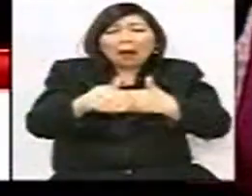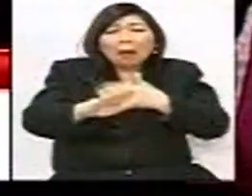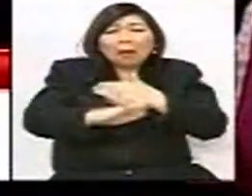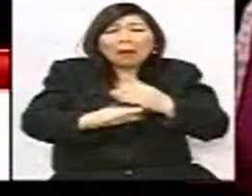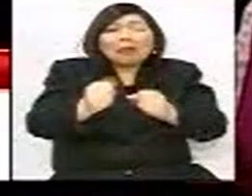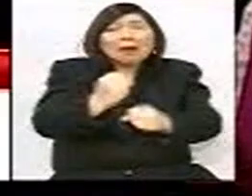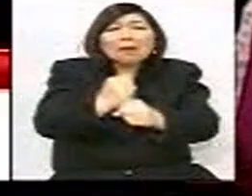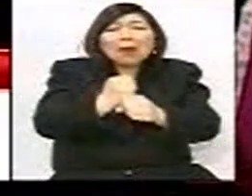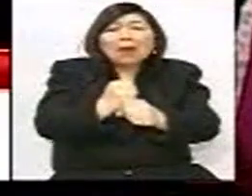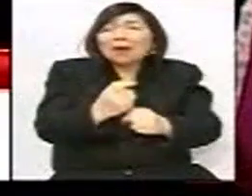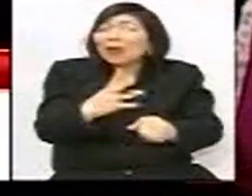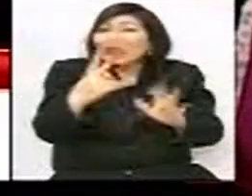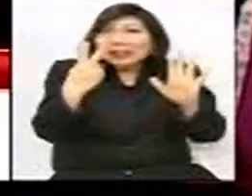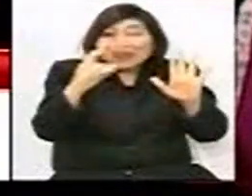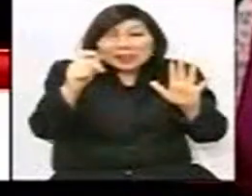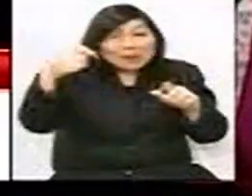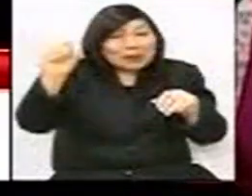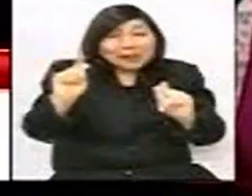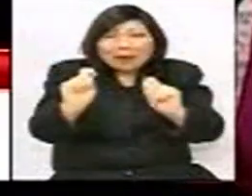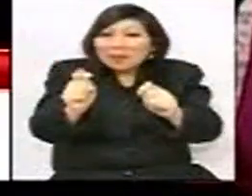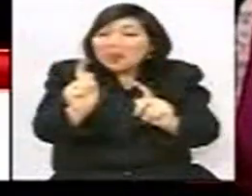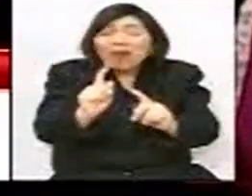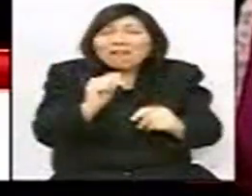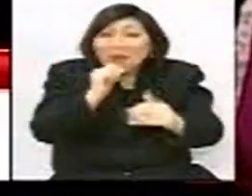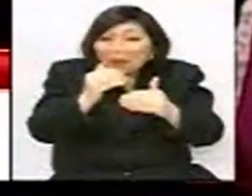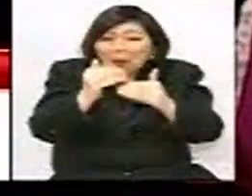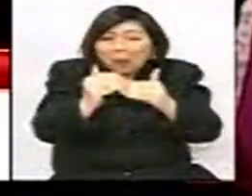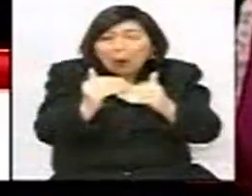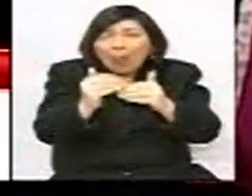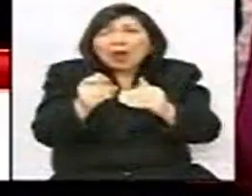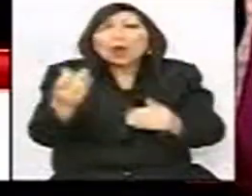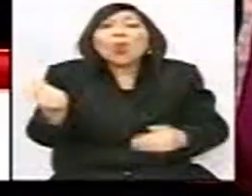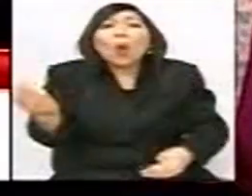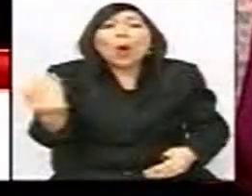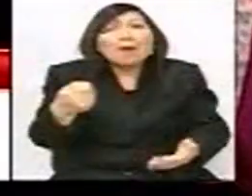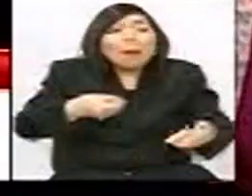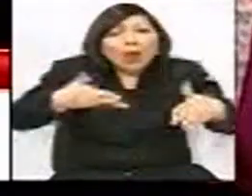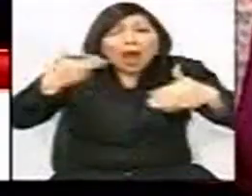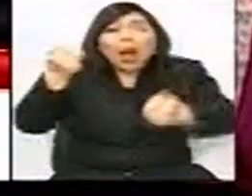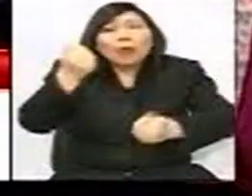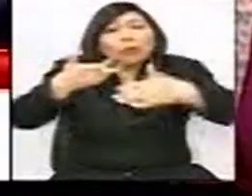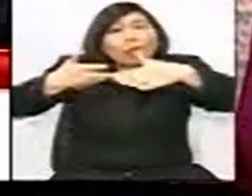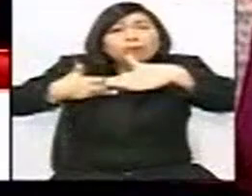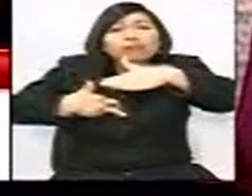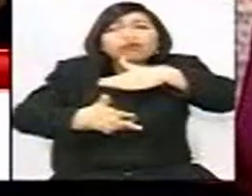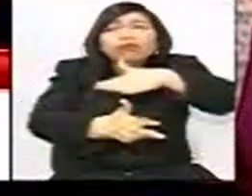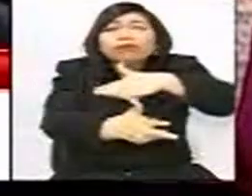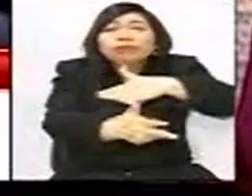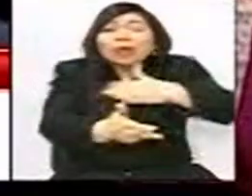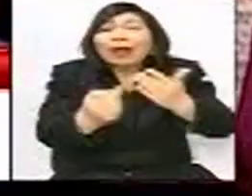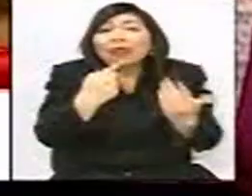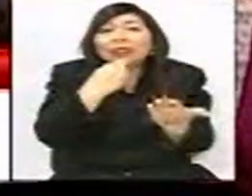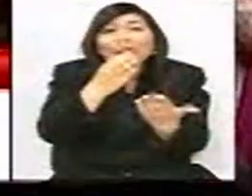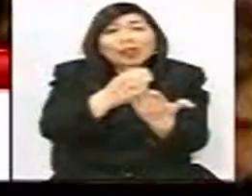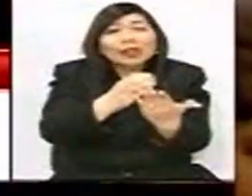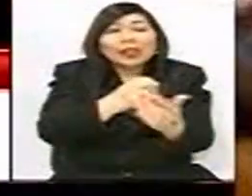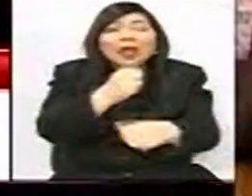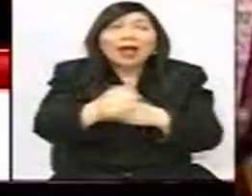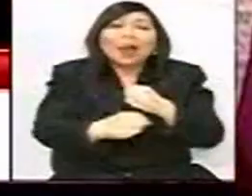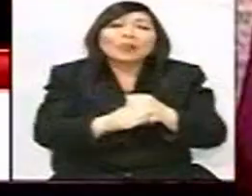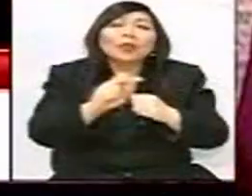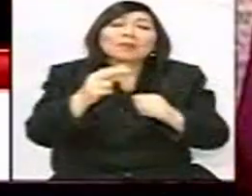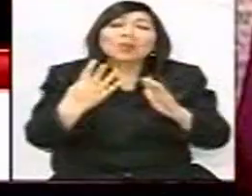de las obras, no el 70%, comenzaron a cobrar el peaje. Eso está en el contrato del